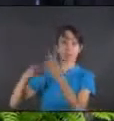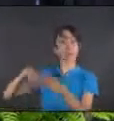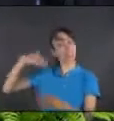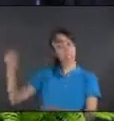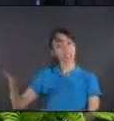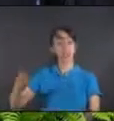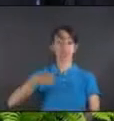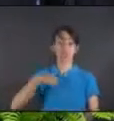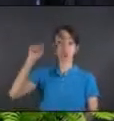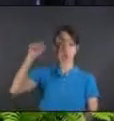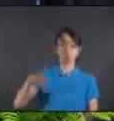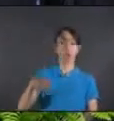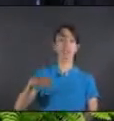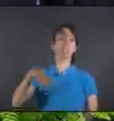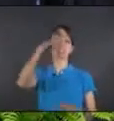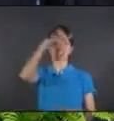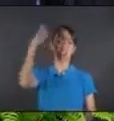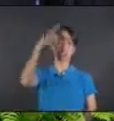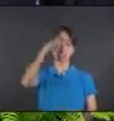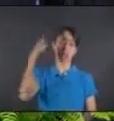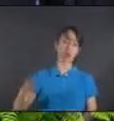Me gustaría que gente